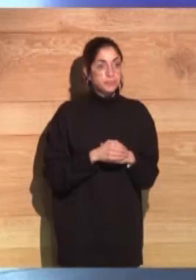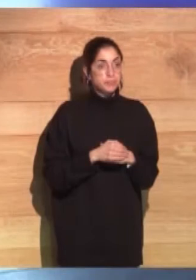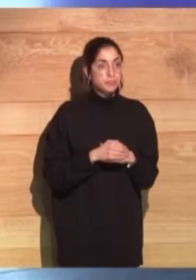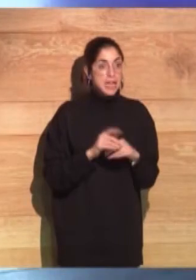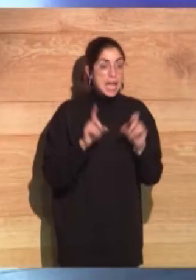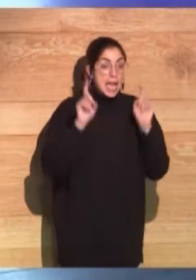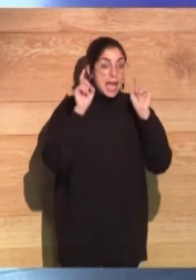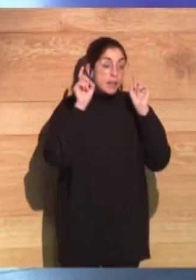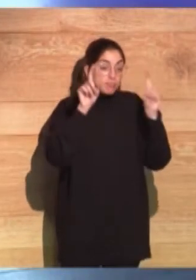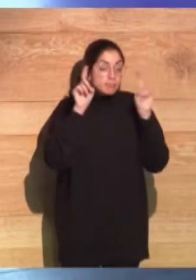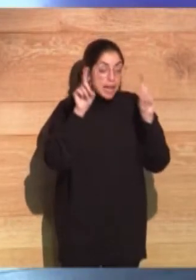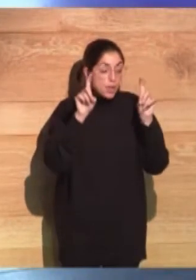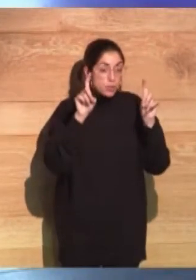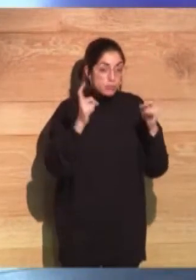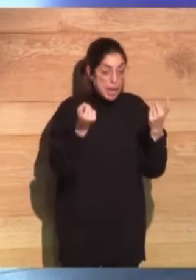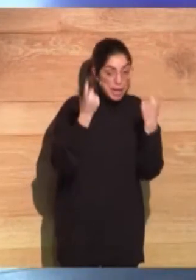Consigue, edúcate,